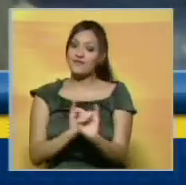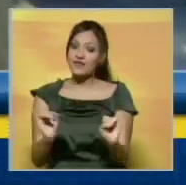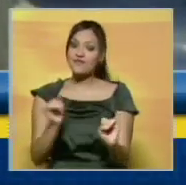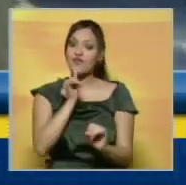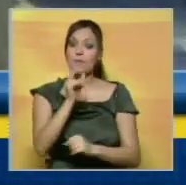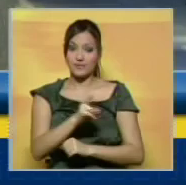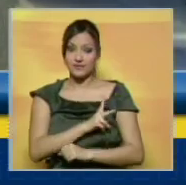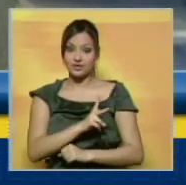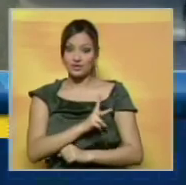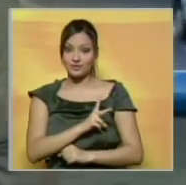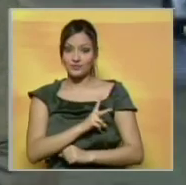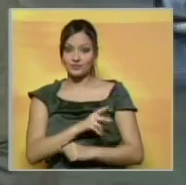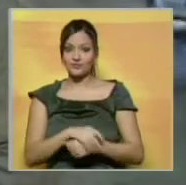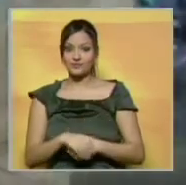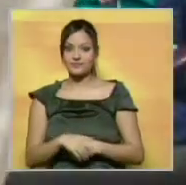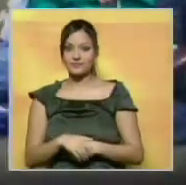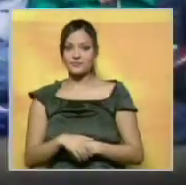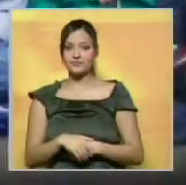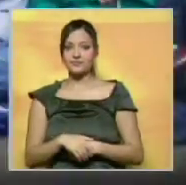Nava, Noticiero Venevisión.